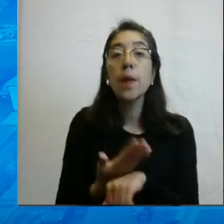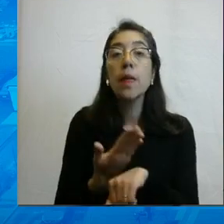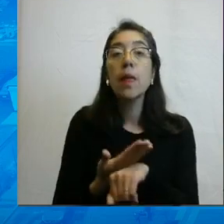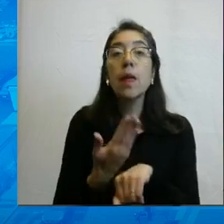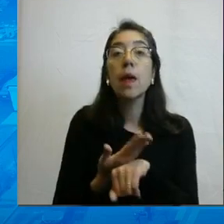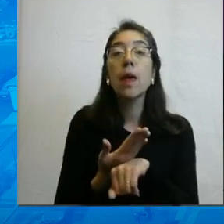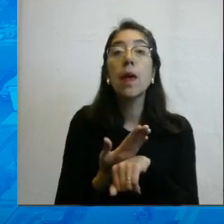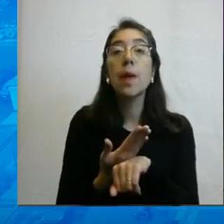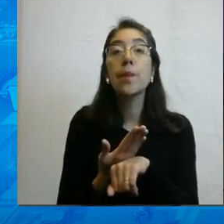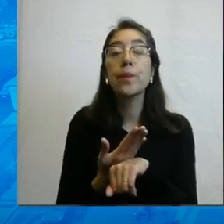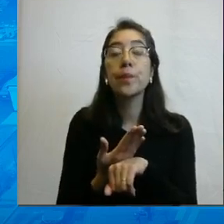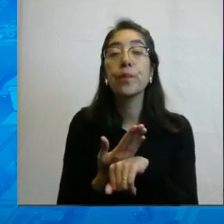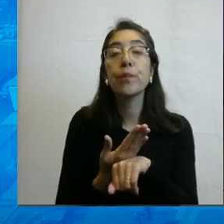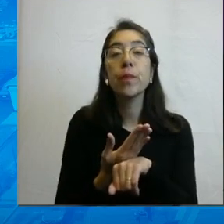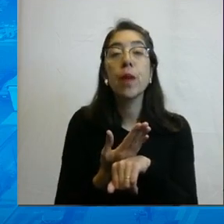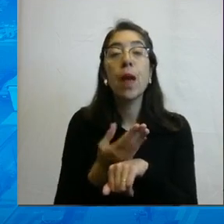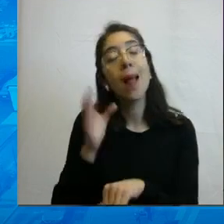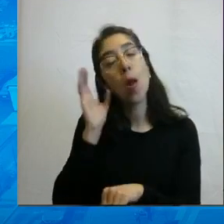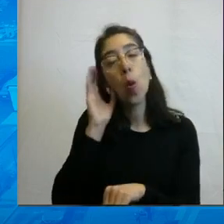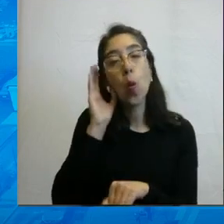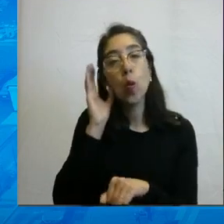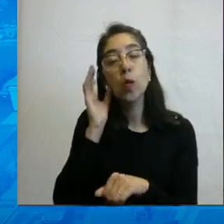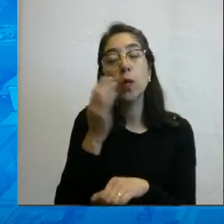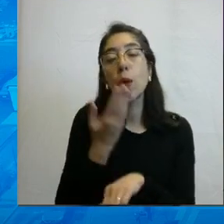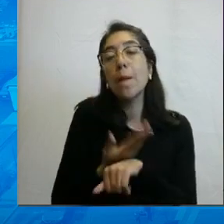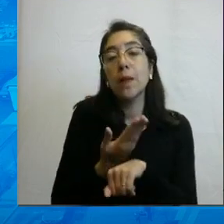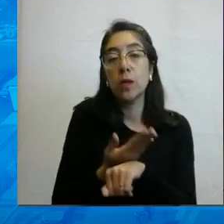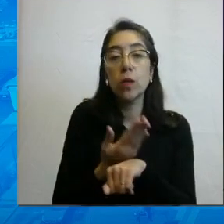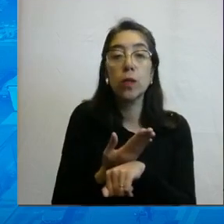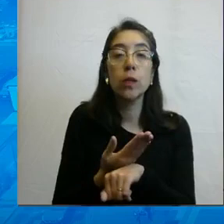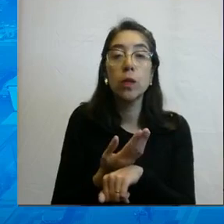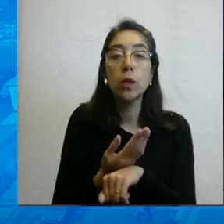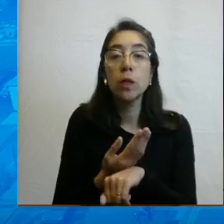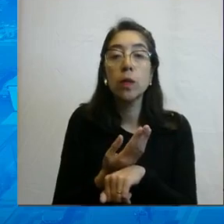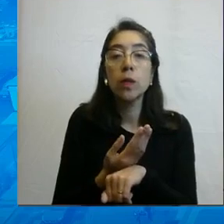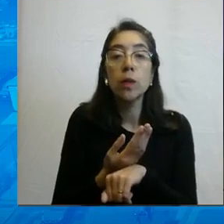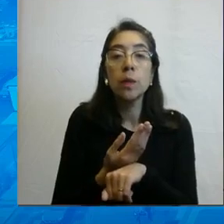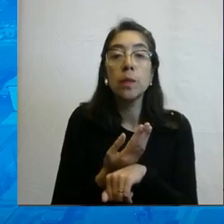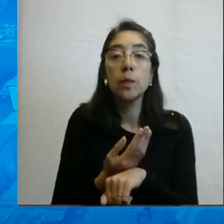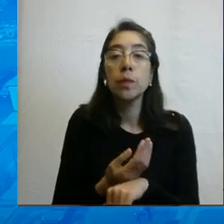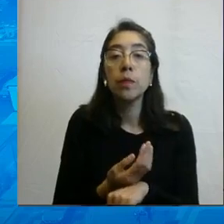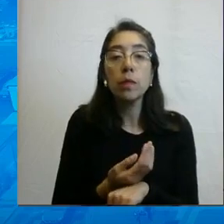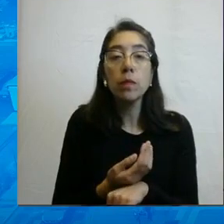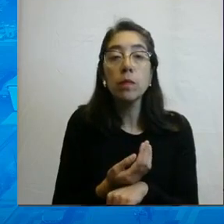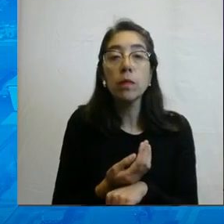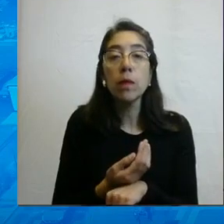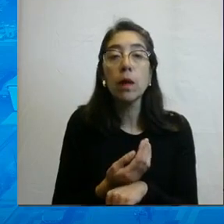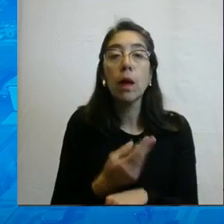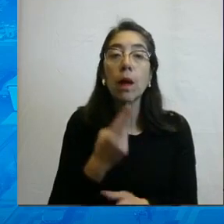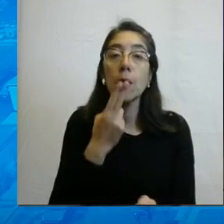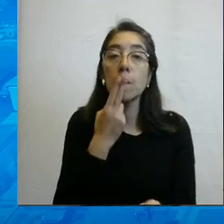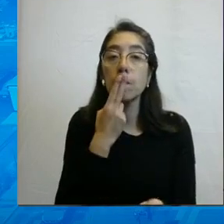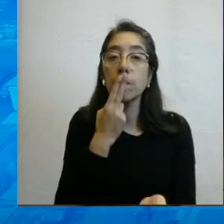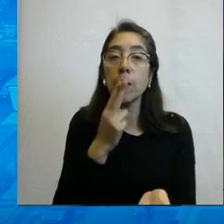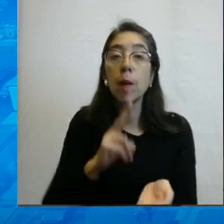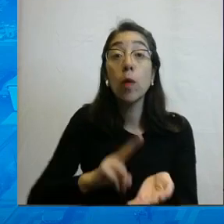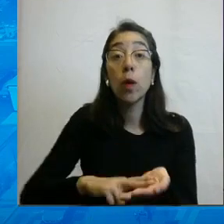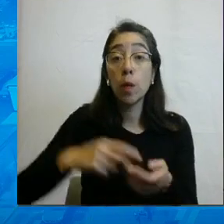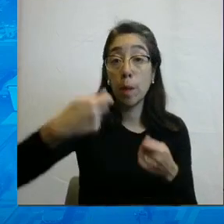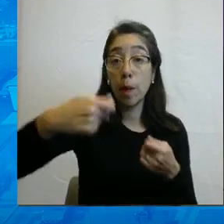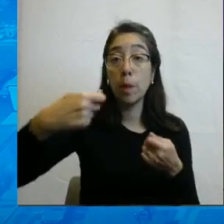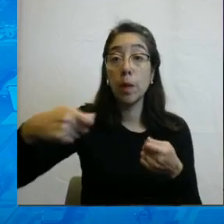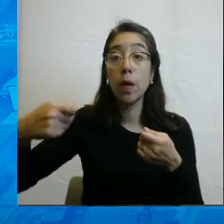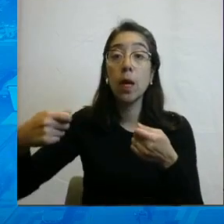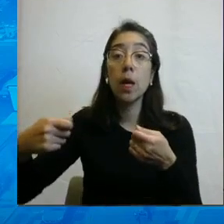República remite informe número 376 sobre auditoría al Consejo, perdón, al Estado de la Infraestructura de los Establecimientos de Atención